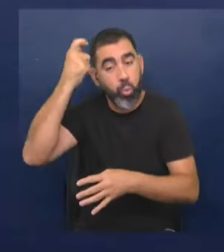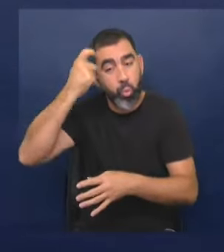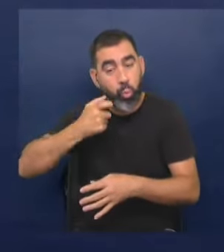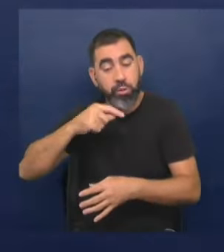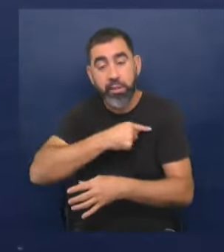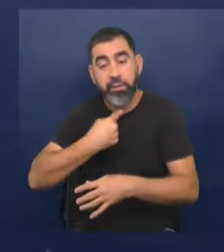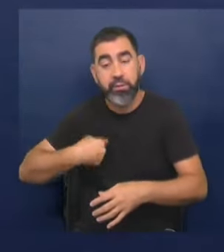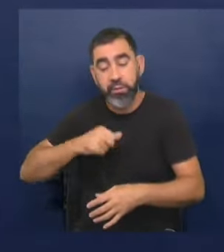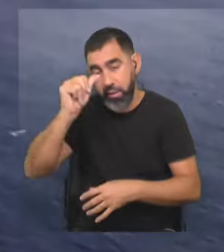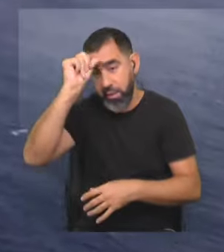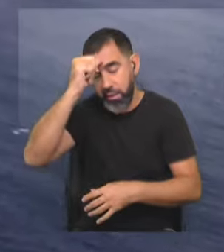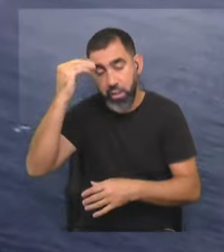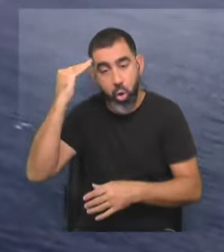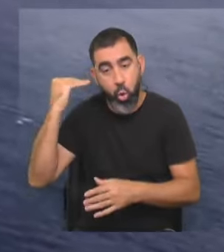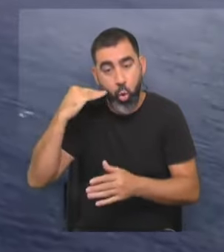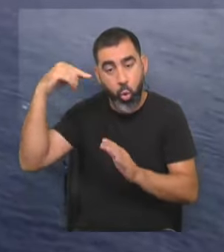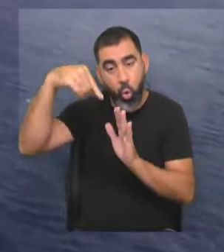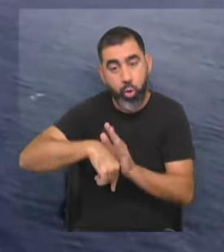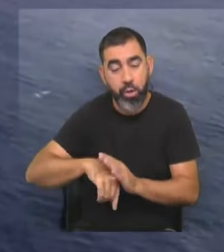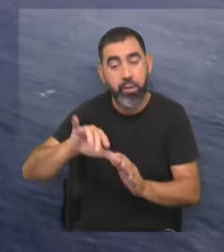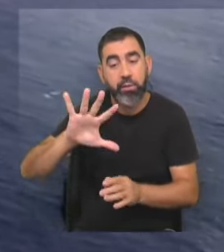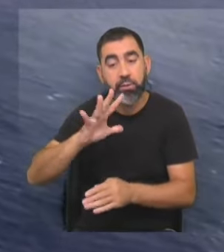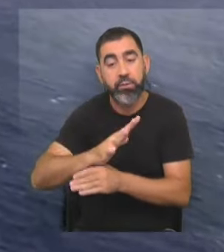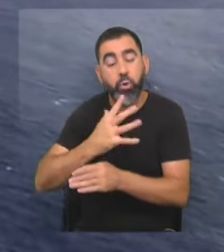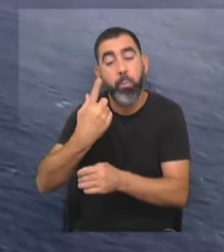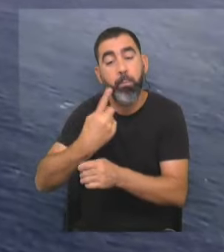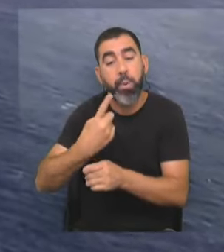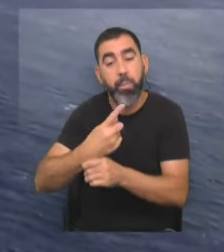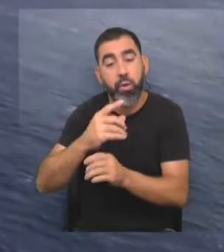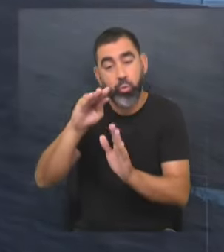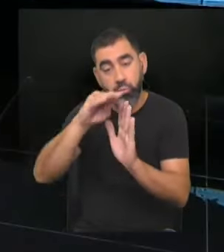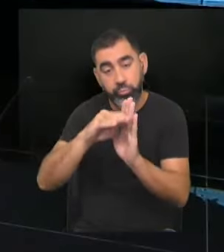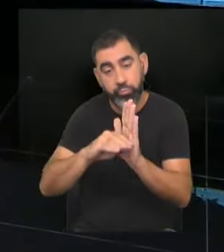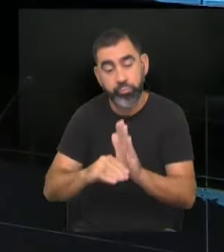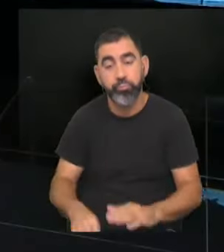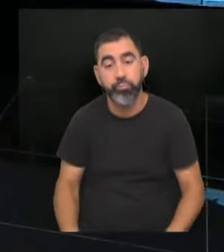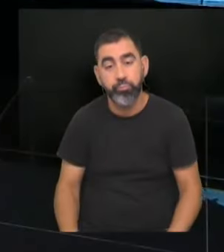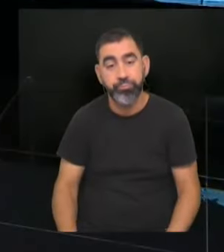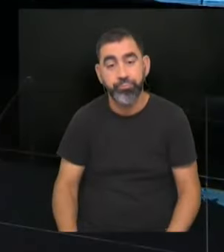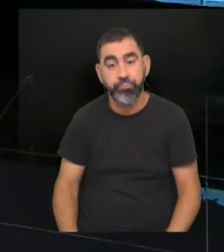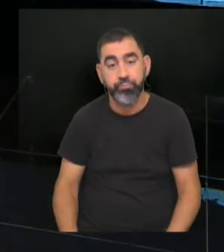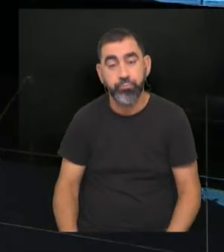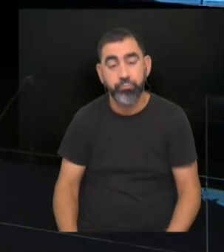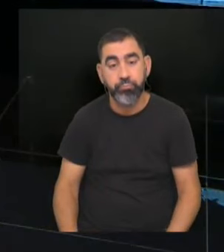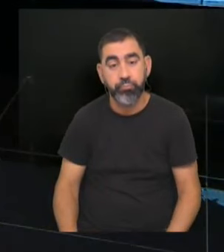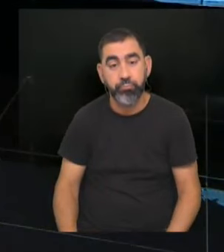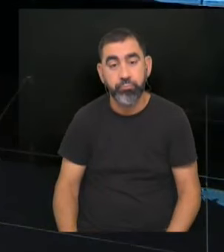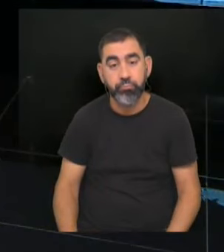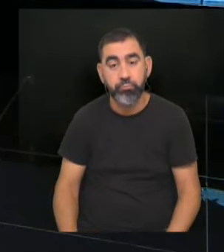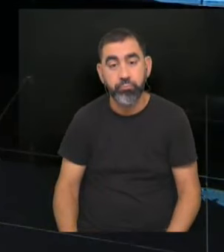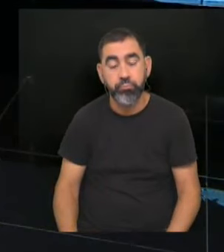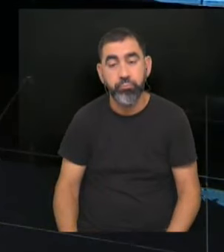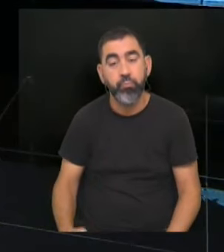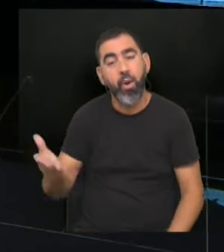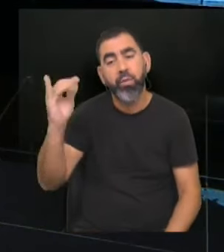India y Corea del Sur en los cinco primeros puestos en las últimas horas nosotros habíamos